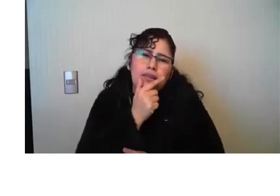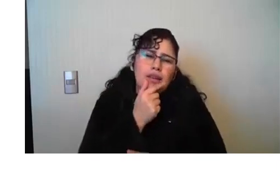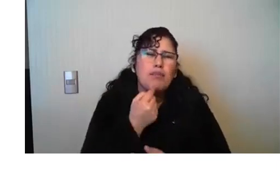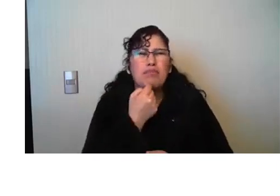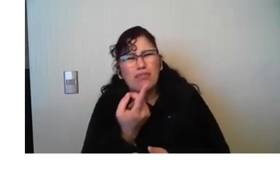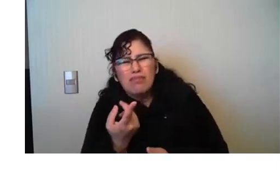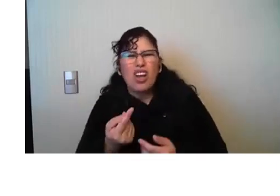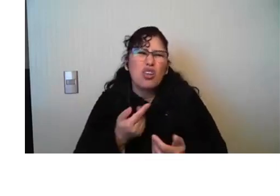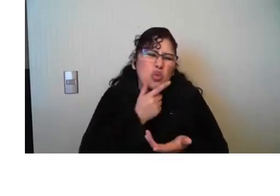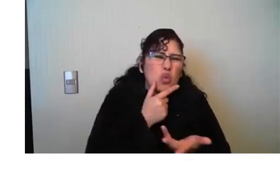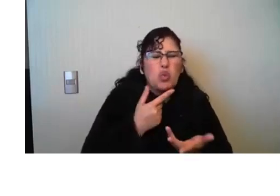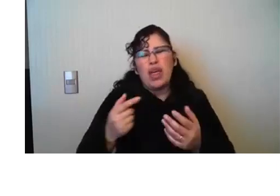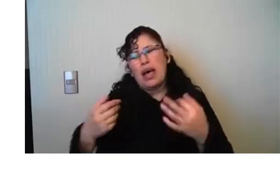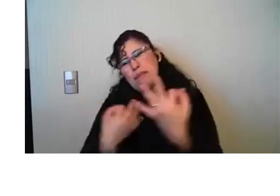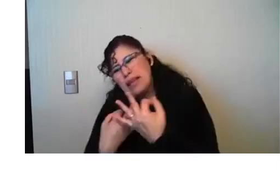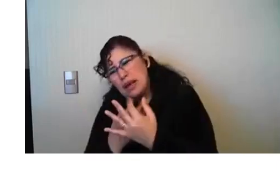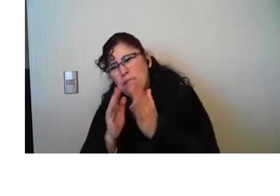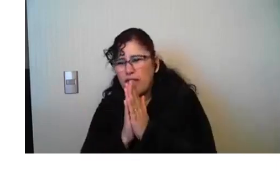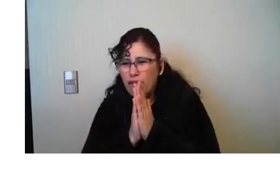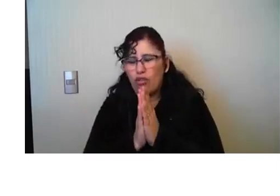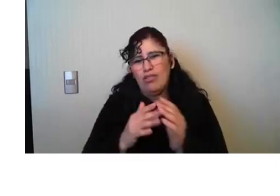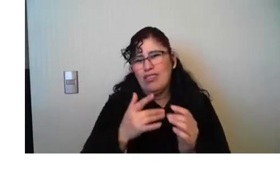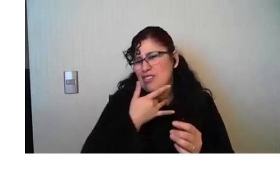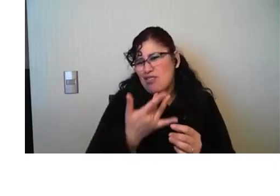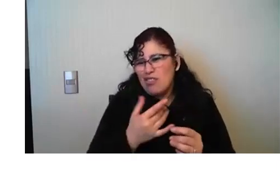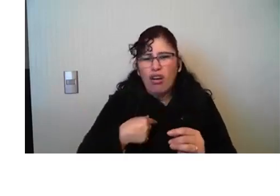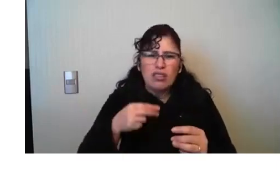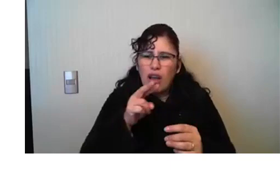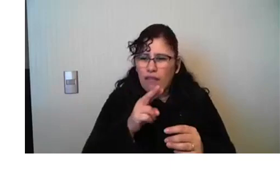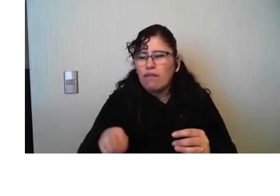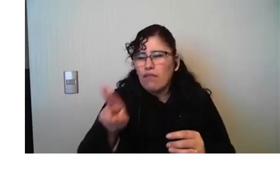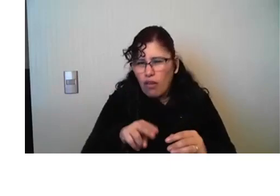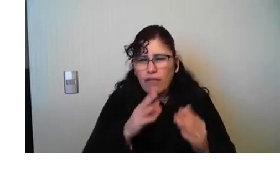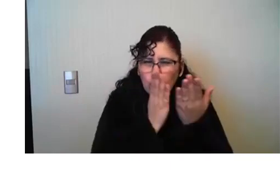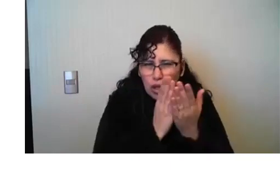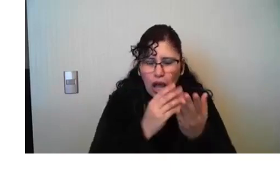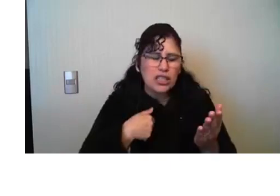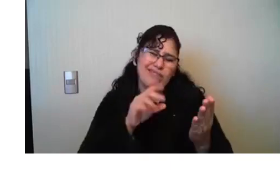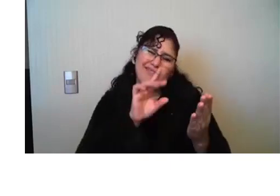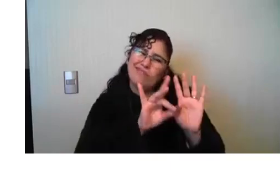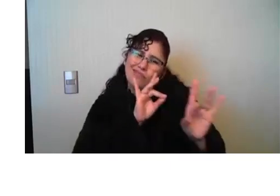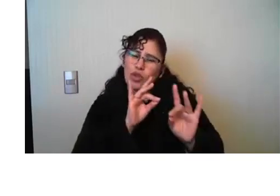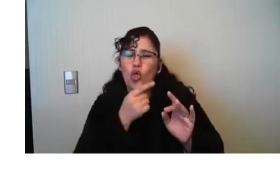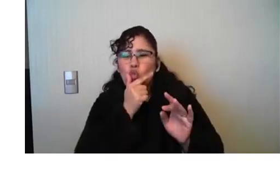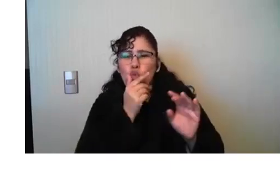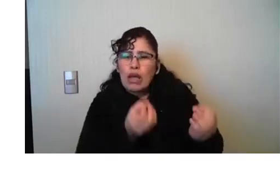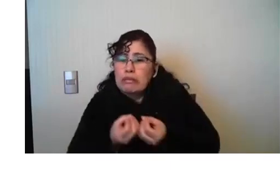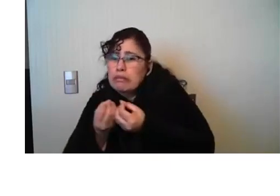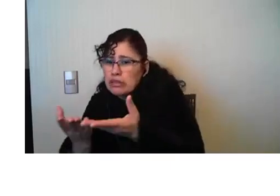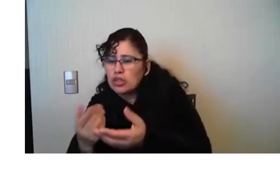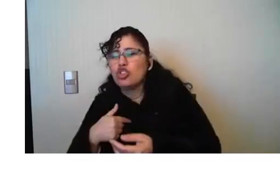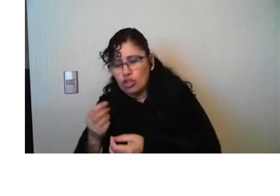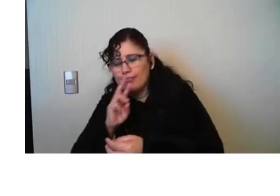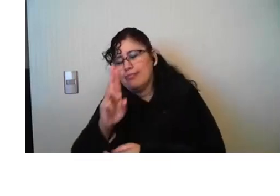con A, B, C, D, de médula, de todo lo que hemos visto hasta el día de hoy, incluso